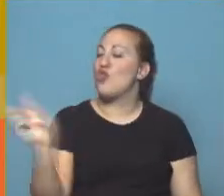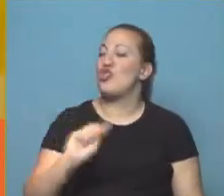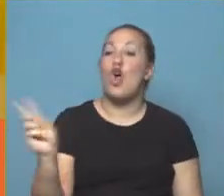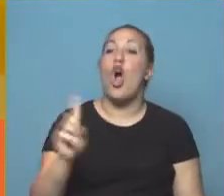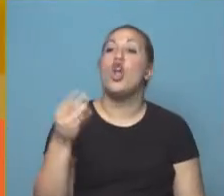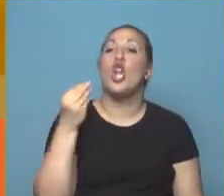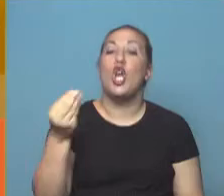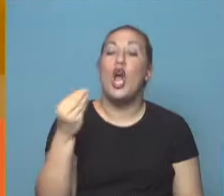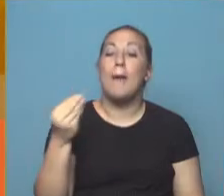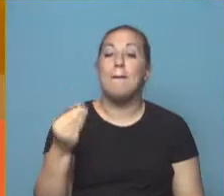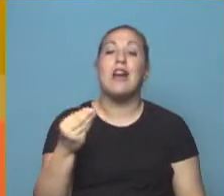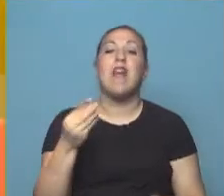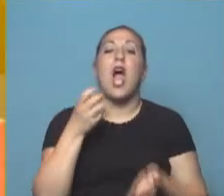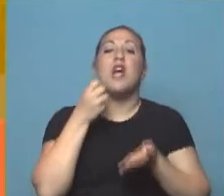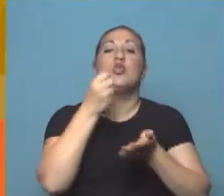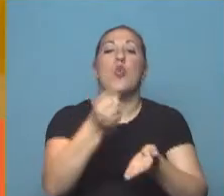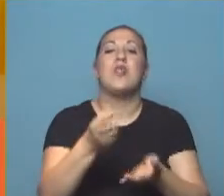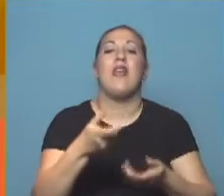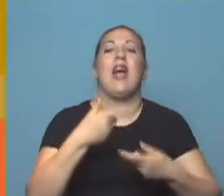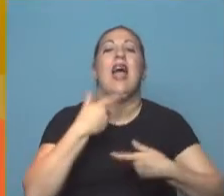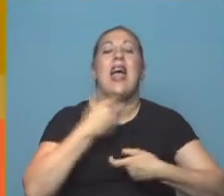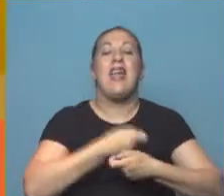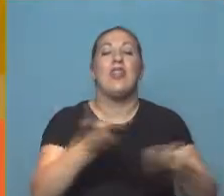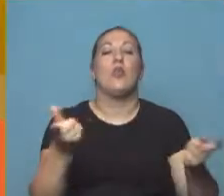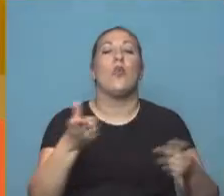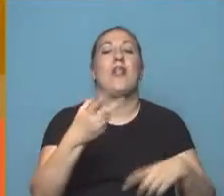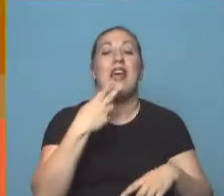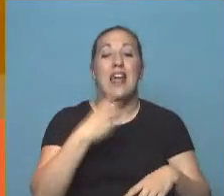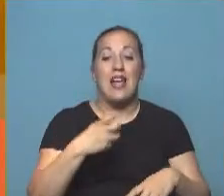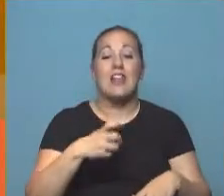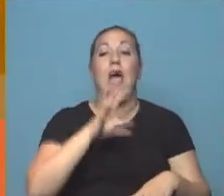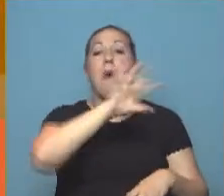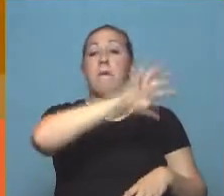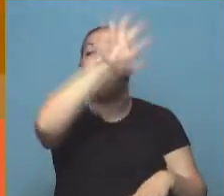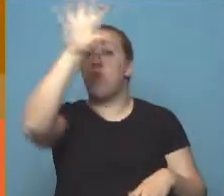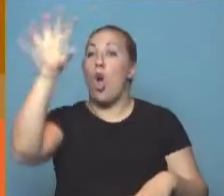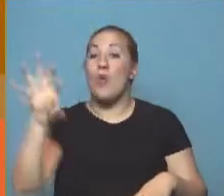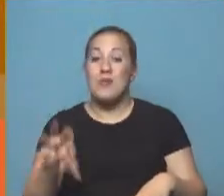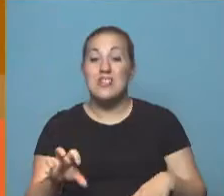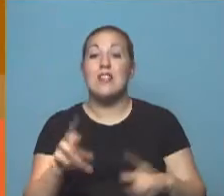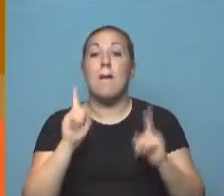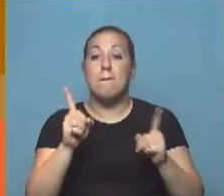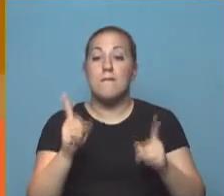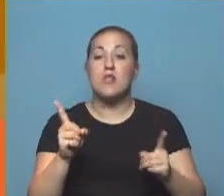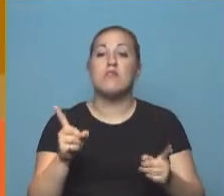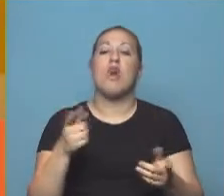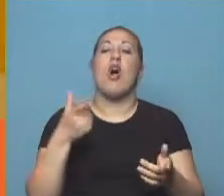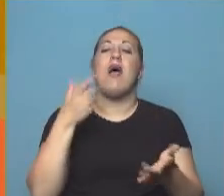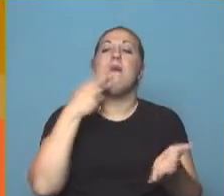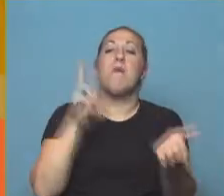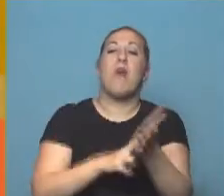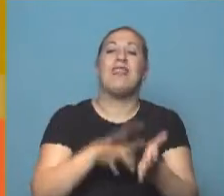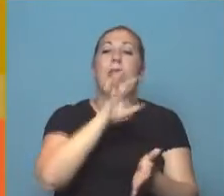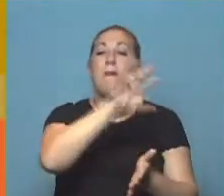fue que se subsidió a los mayoristas que distribuían la energía y las provincias han puesto sobre esos servicios públicos tasas provinciales. Por